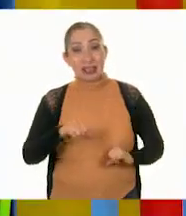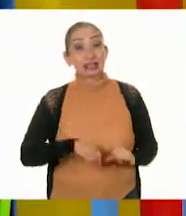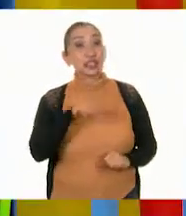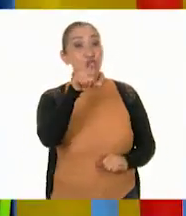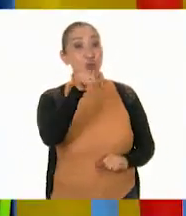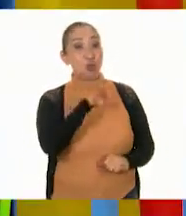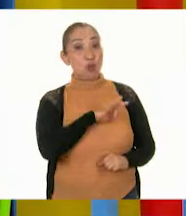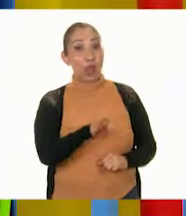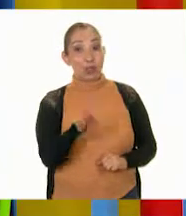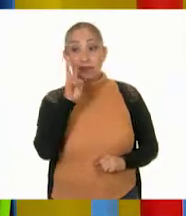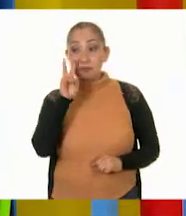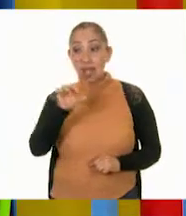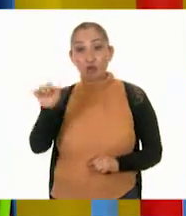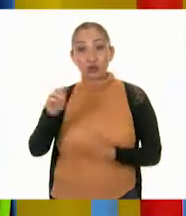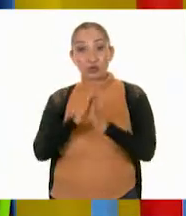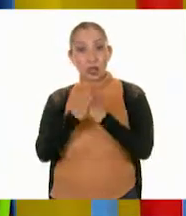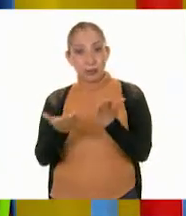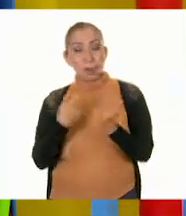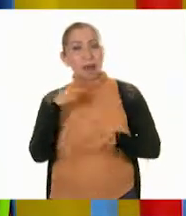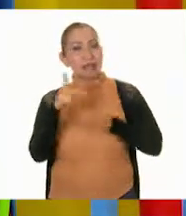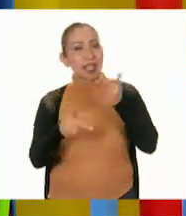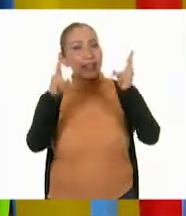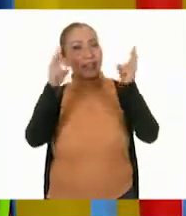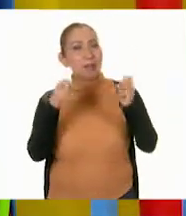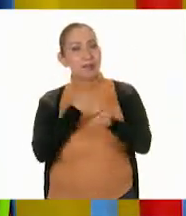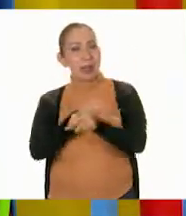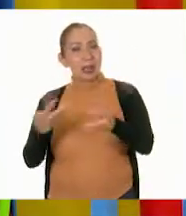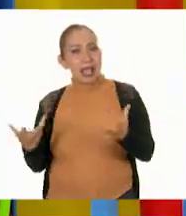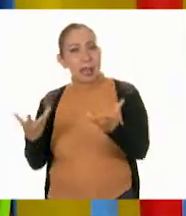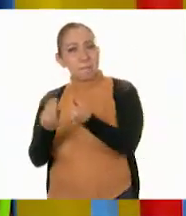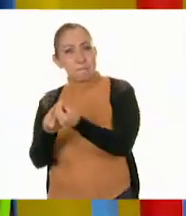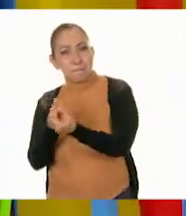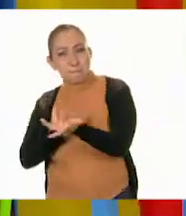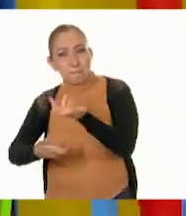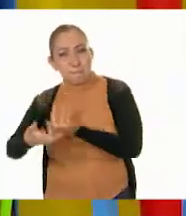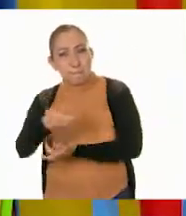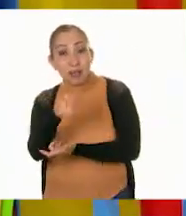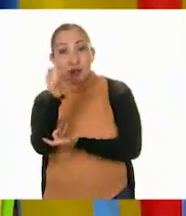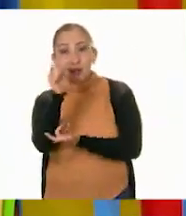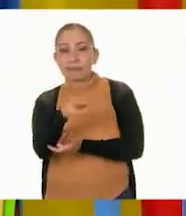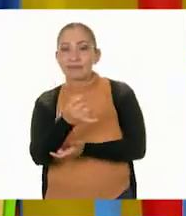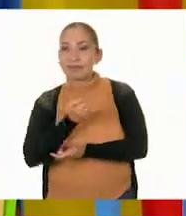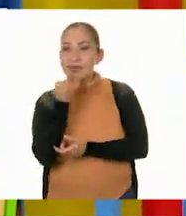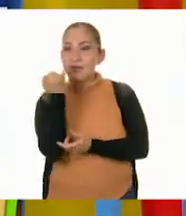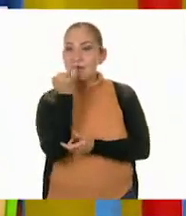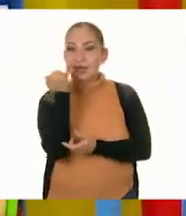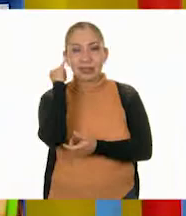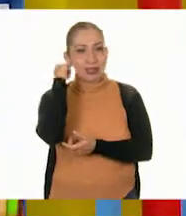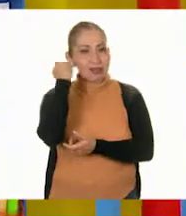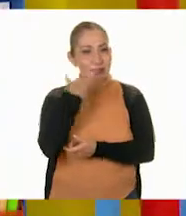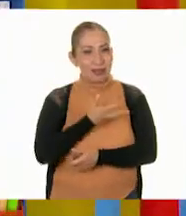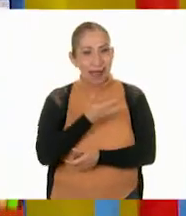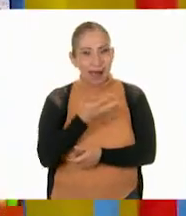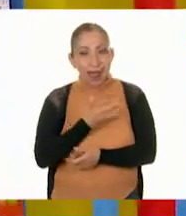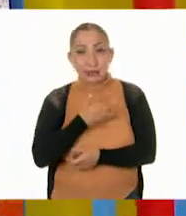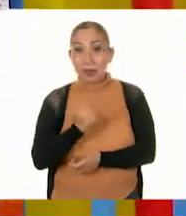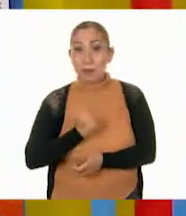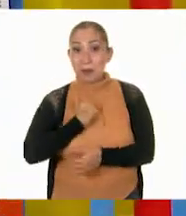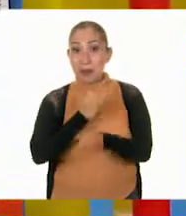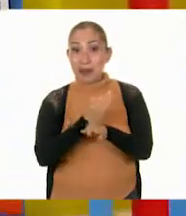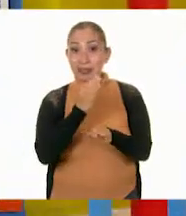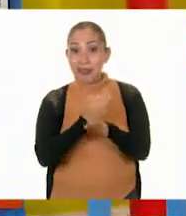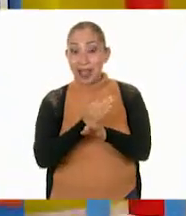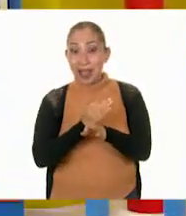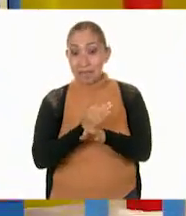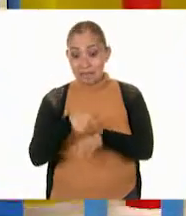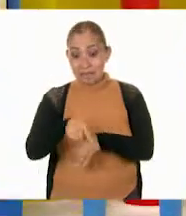es posible, consulta otros libros y comenta el tema de hoy con tu familia. Y si tienes la fortuna de hablar una lengua indígena, aprovecha